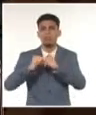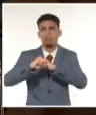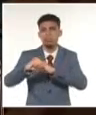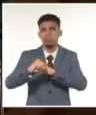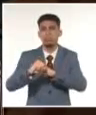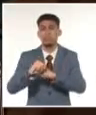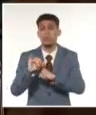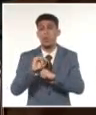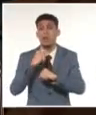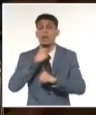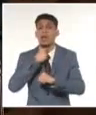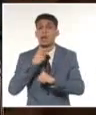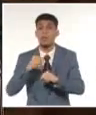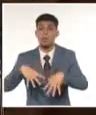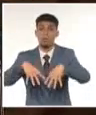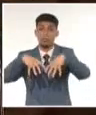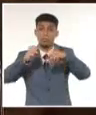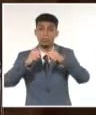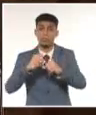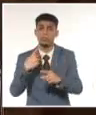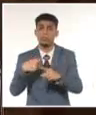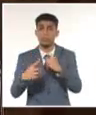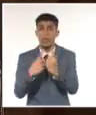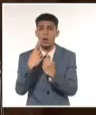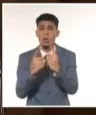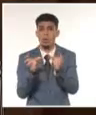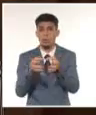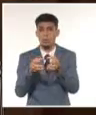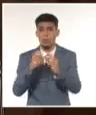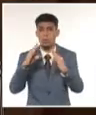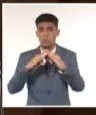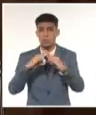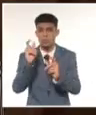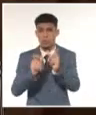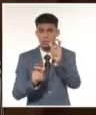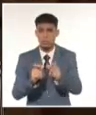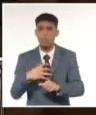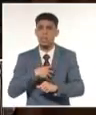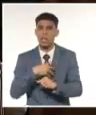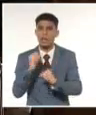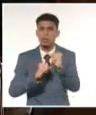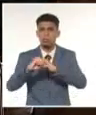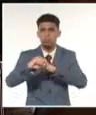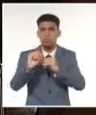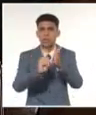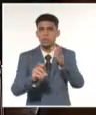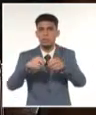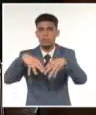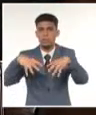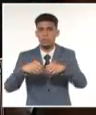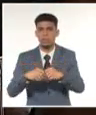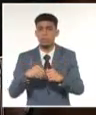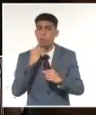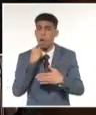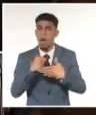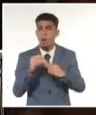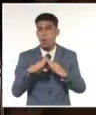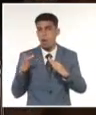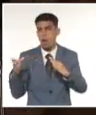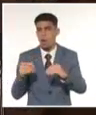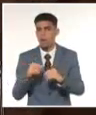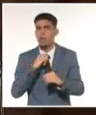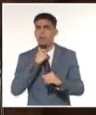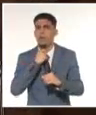móviles o le guardan a algunos en el refrigerador lo que tienen para evitar su deterioro.